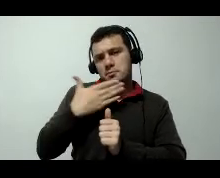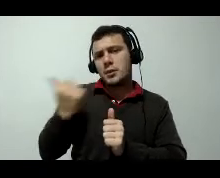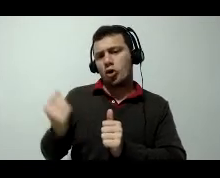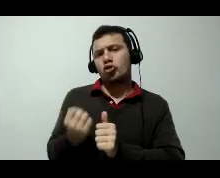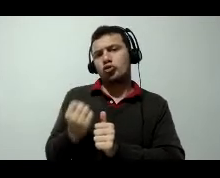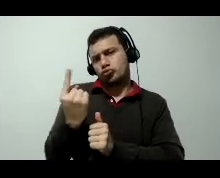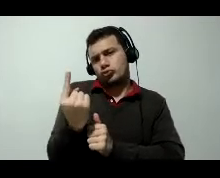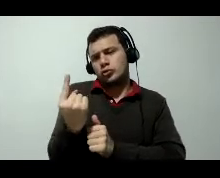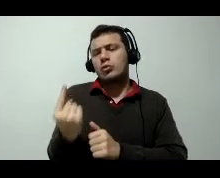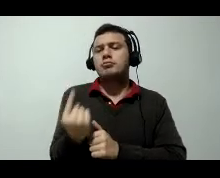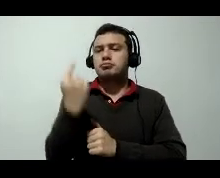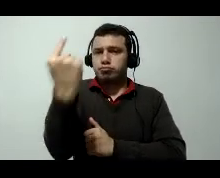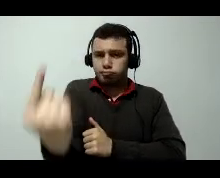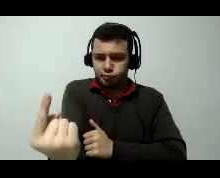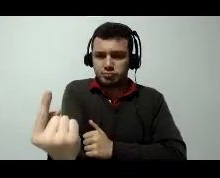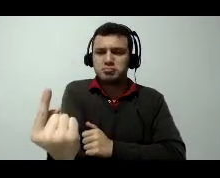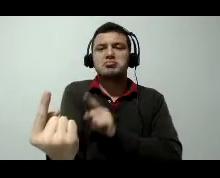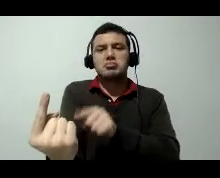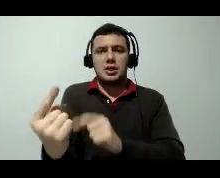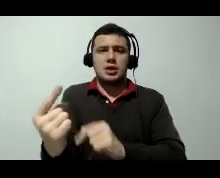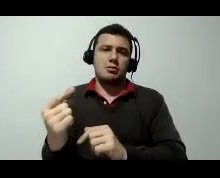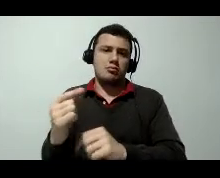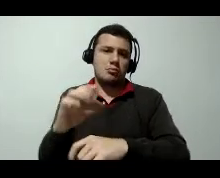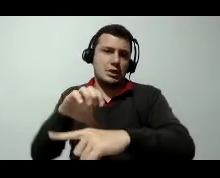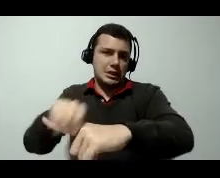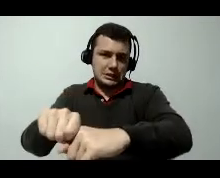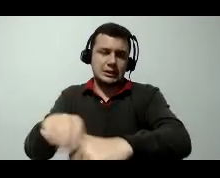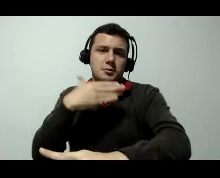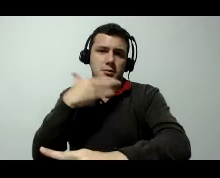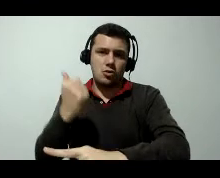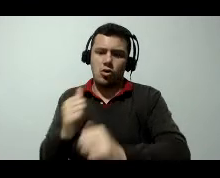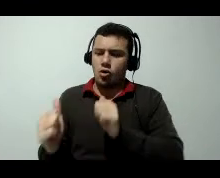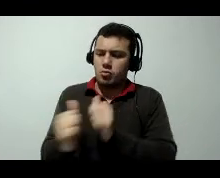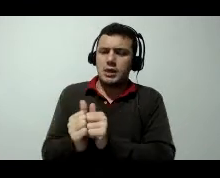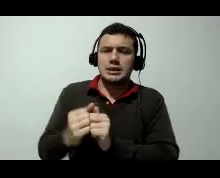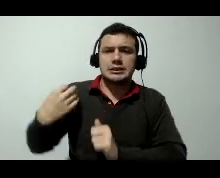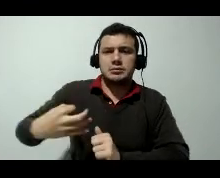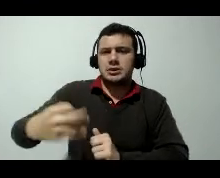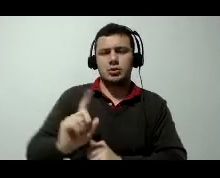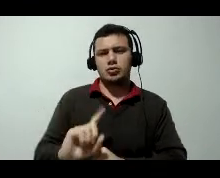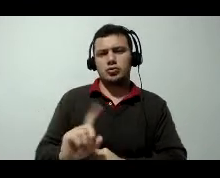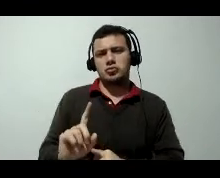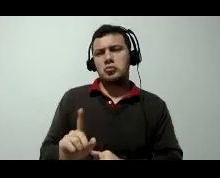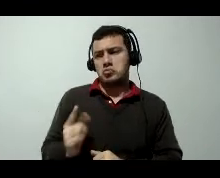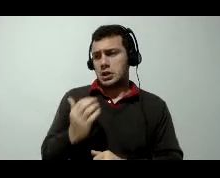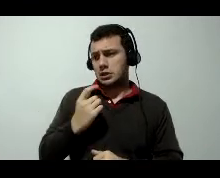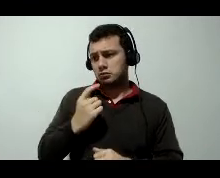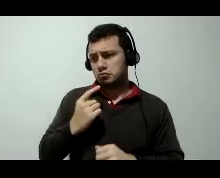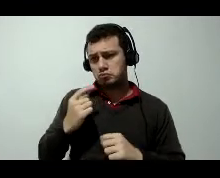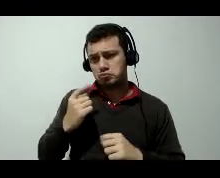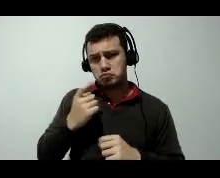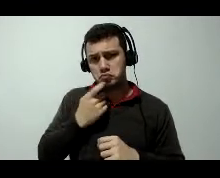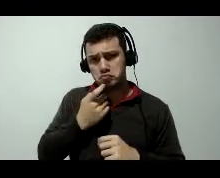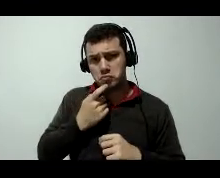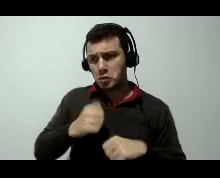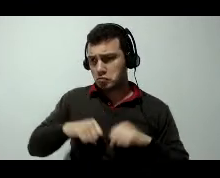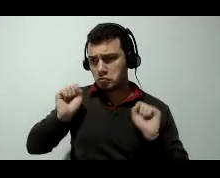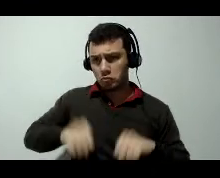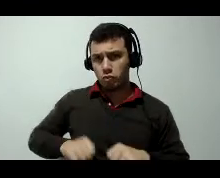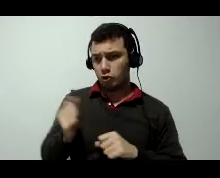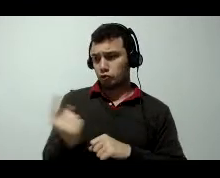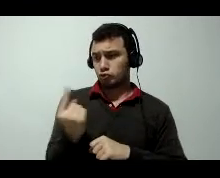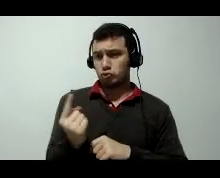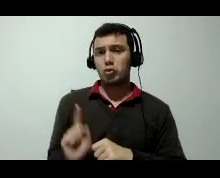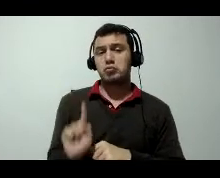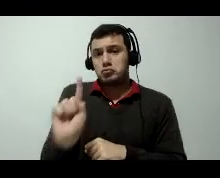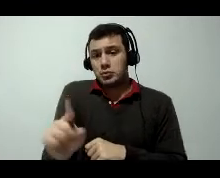a la institución de salud. Entonces, si es una persona que es consciente, orientada, adulto y no necesita acompañamiento, entonces la invitación es a